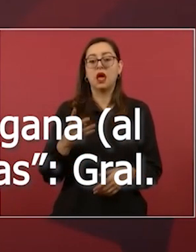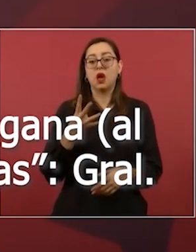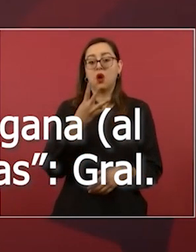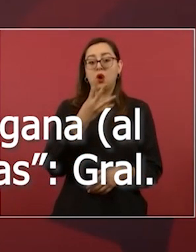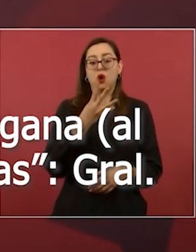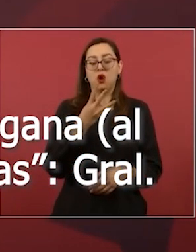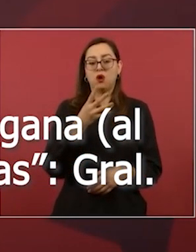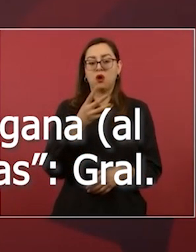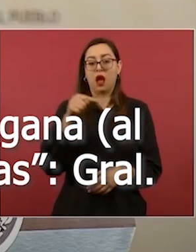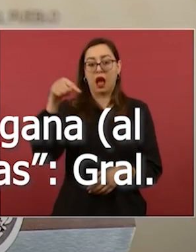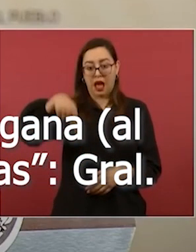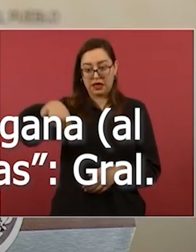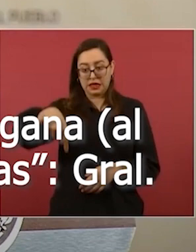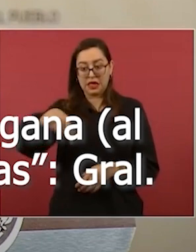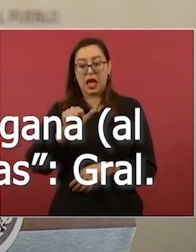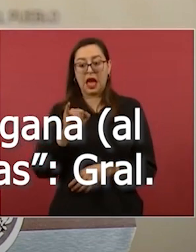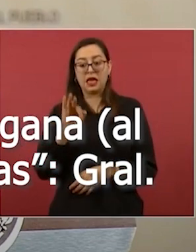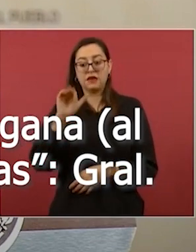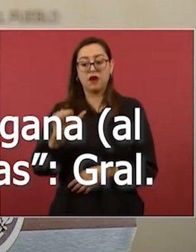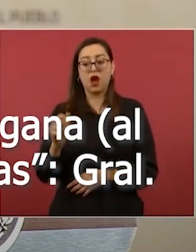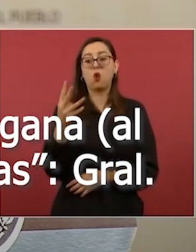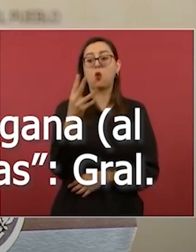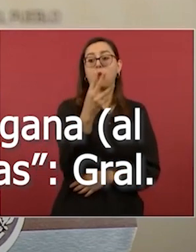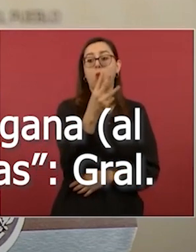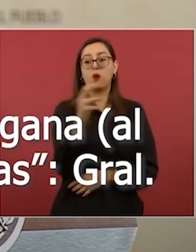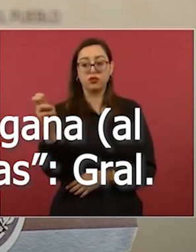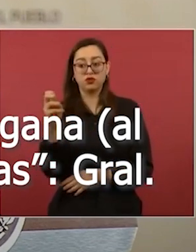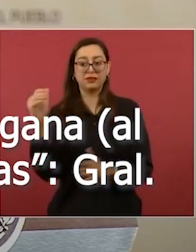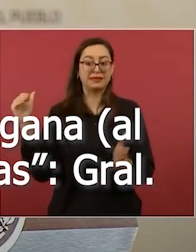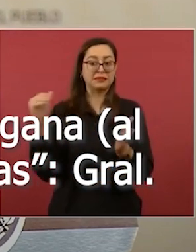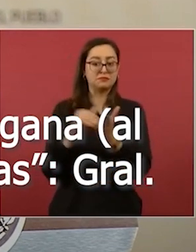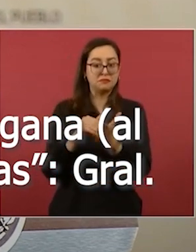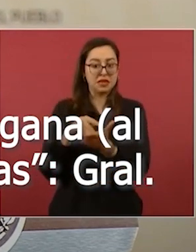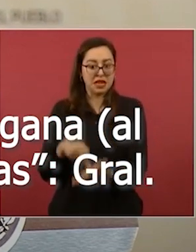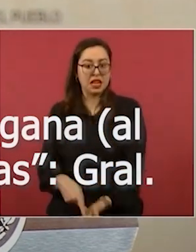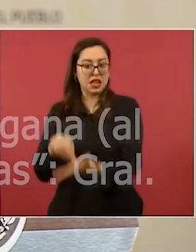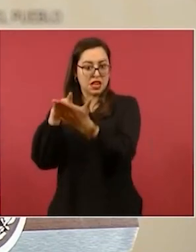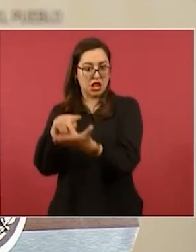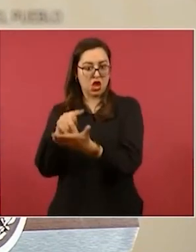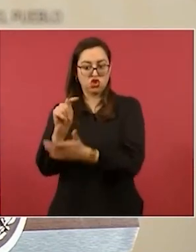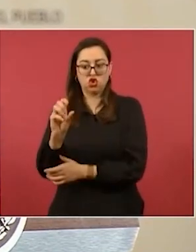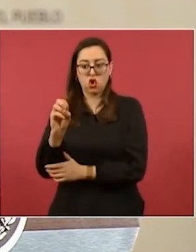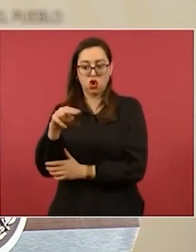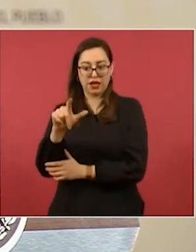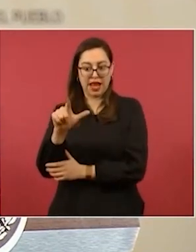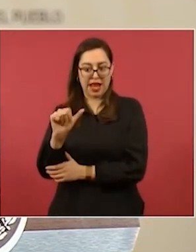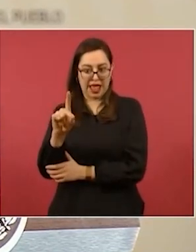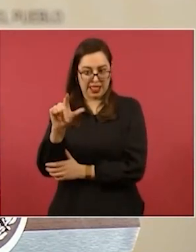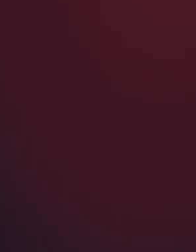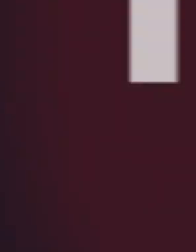cuál toneladas lo que tenemos de capacidad por la infraestructura de ahorita sí para manejar